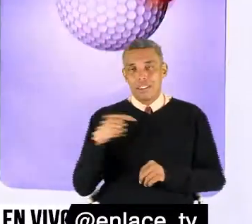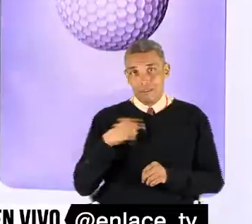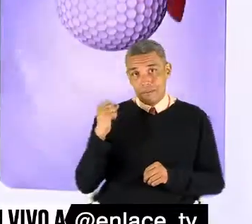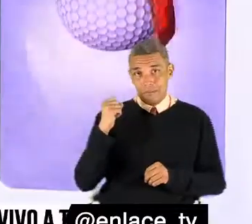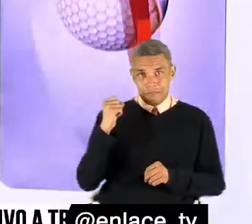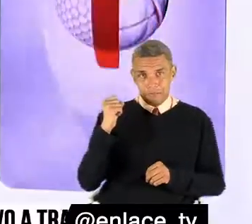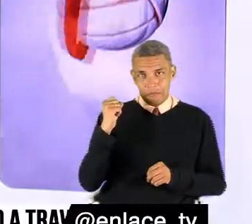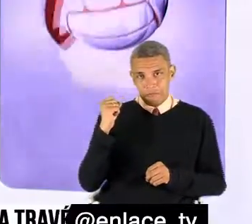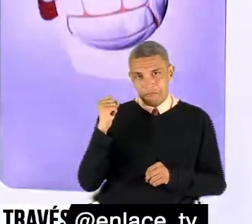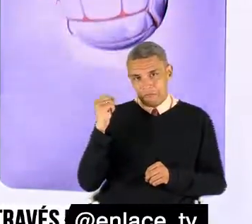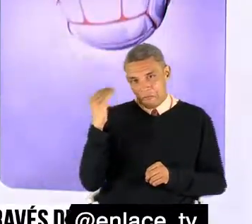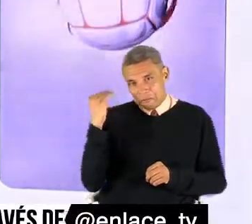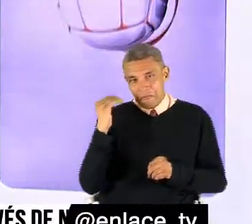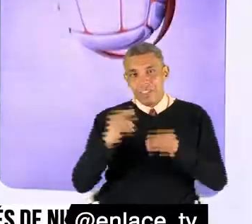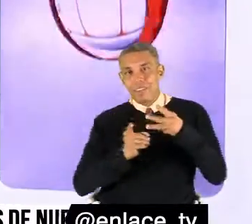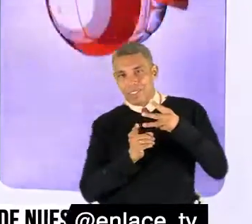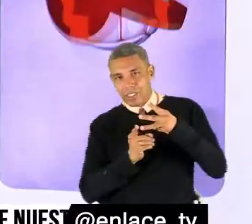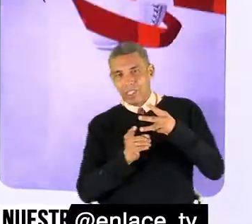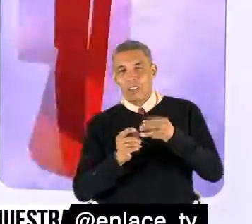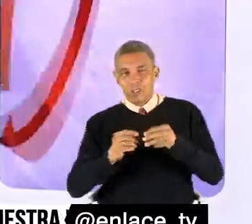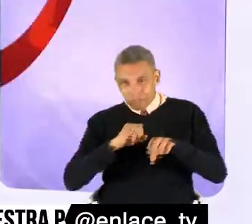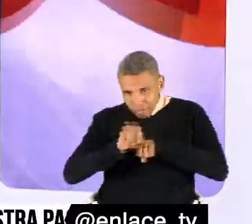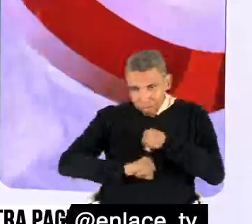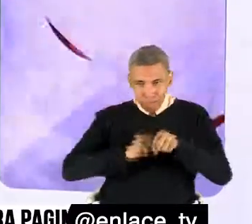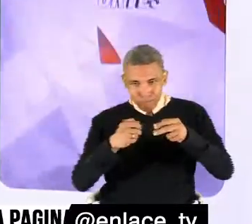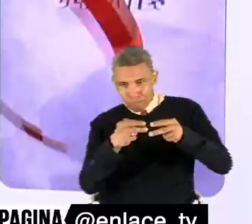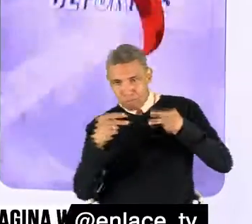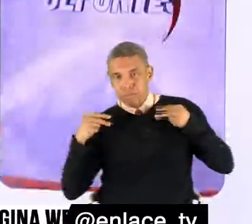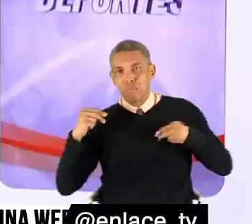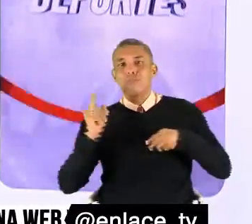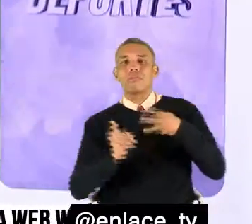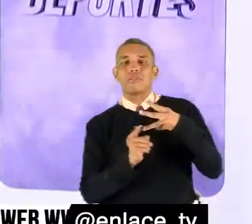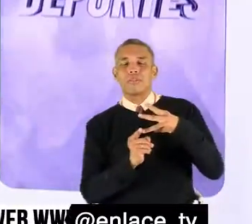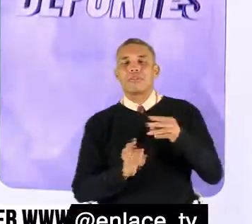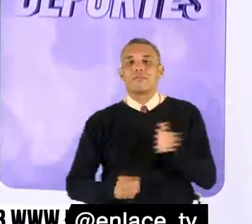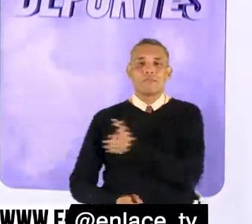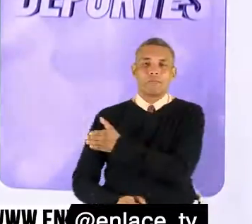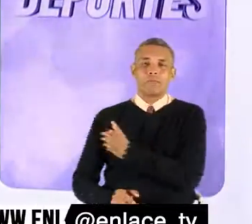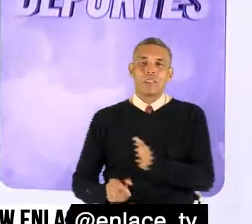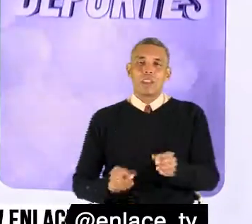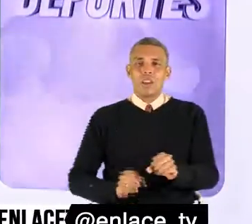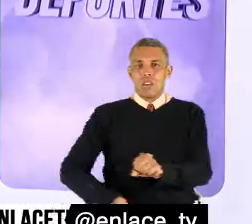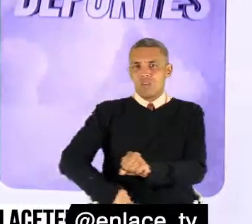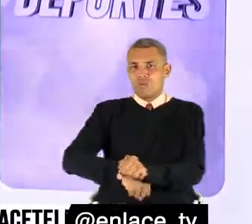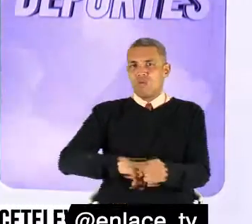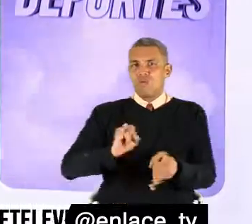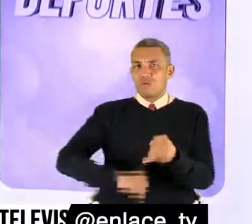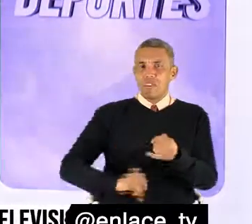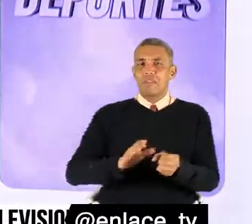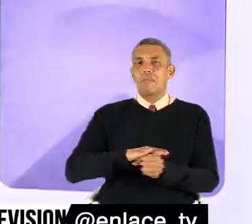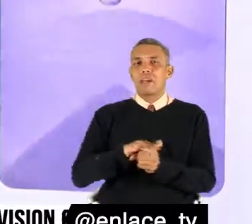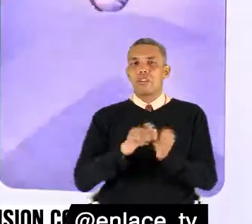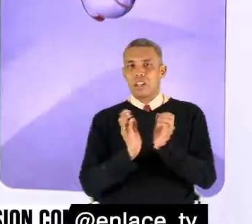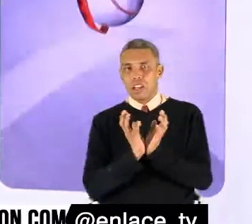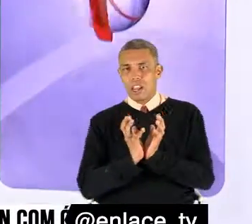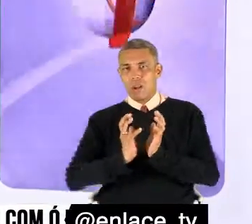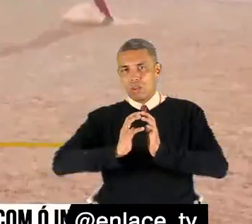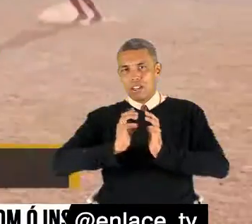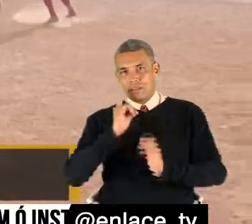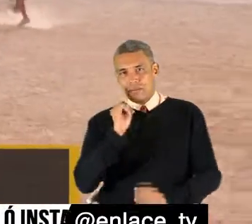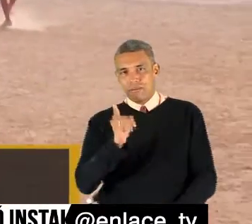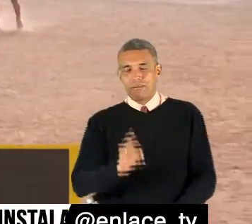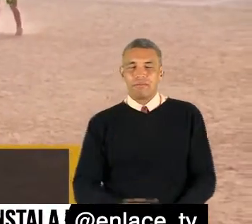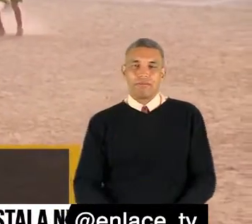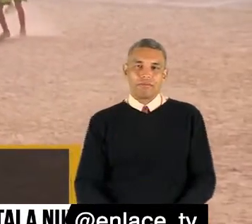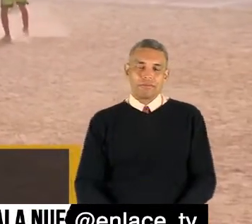de minifútbol, porque se ha desarrollado una fecha más en el torneo que se juega cada fin de semana en la cancha del barrio Aguas Claras. Continúa